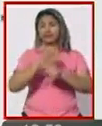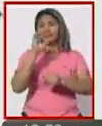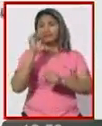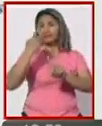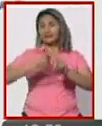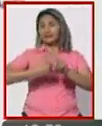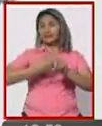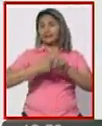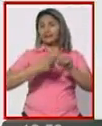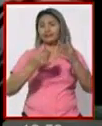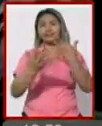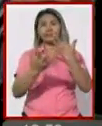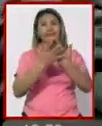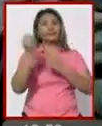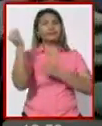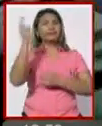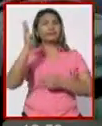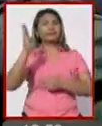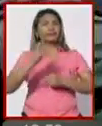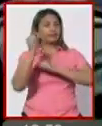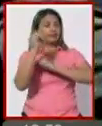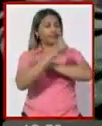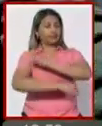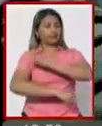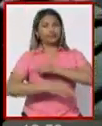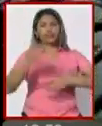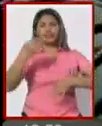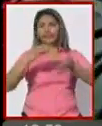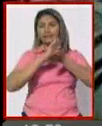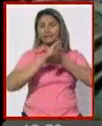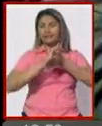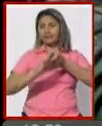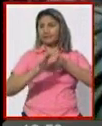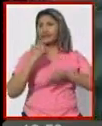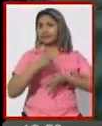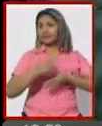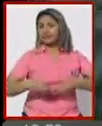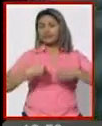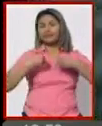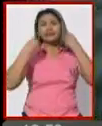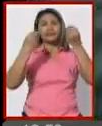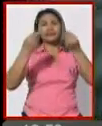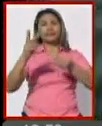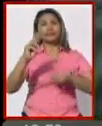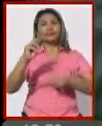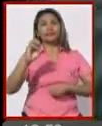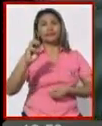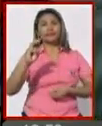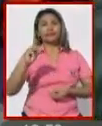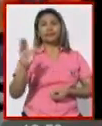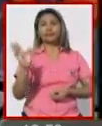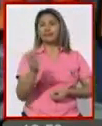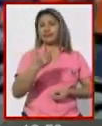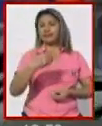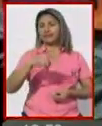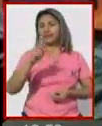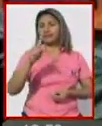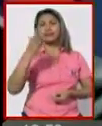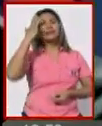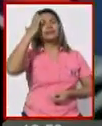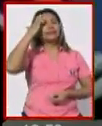9 años y 8 meses en la cárcel del Brasil. Esta es la sentencia que la justicia de dicho país decidió darle a Romer Gutiérrez por el delito